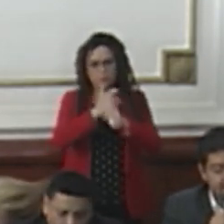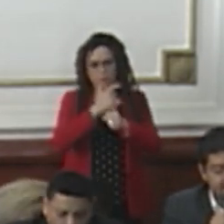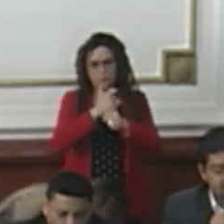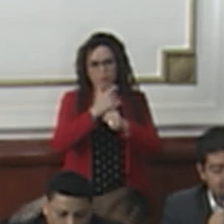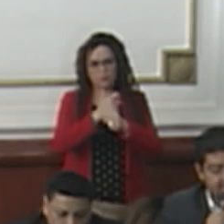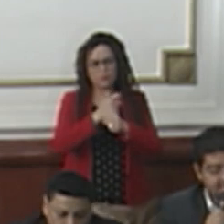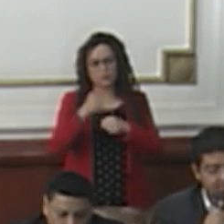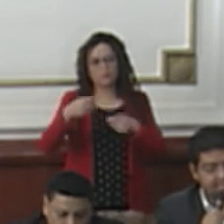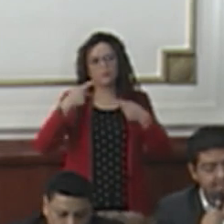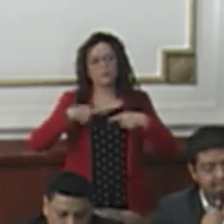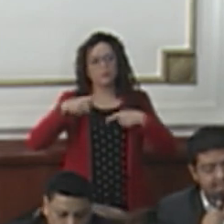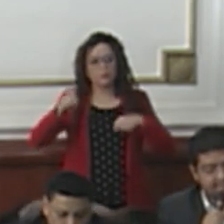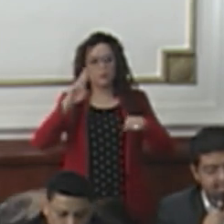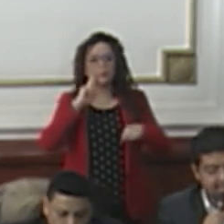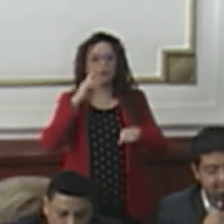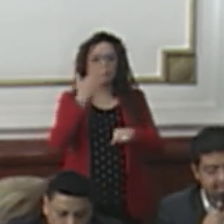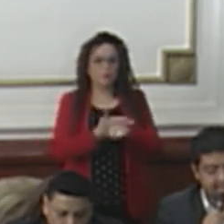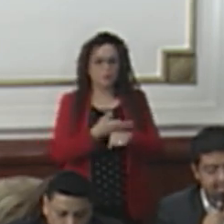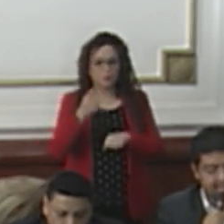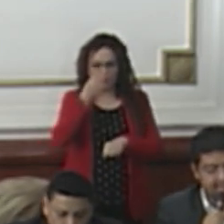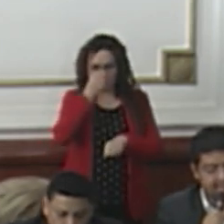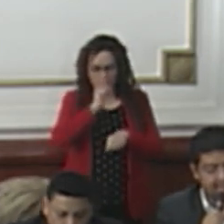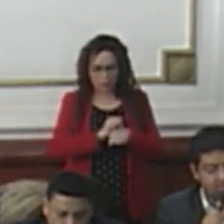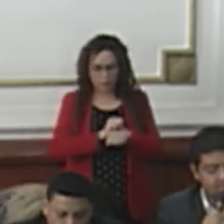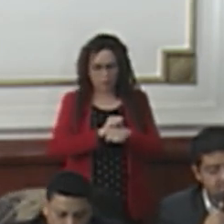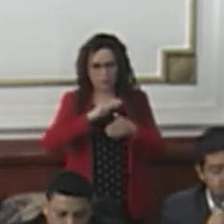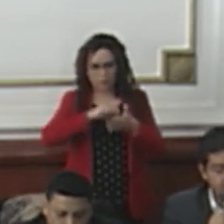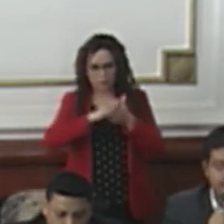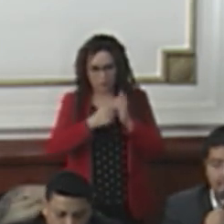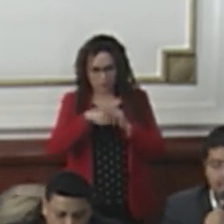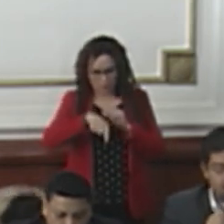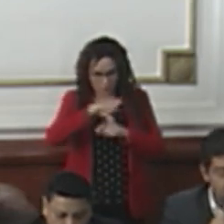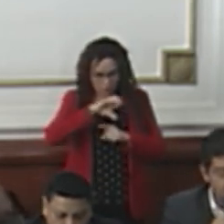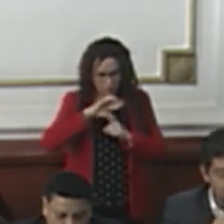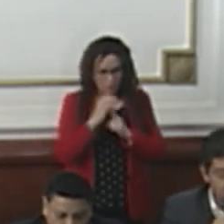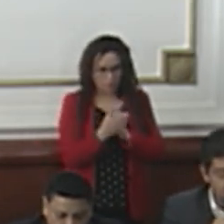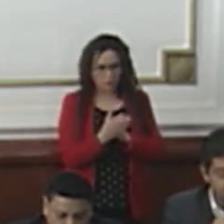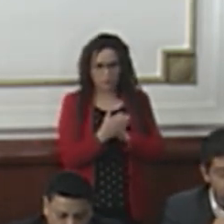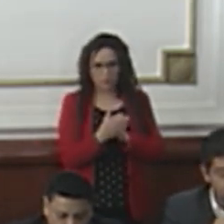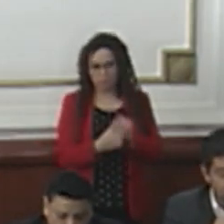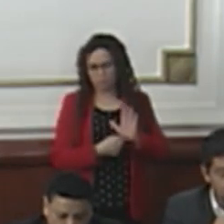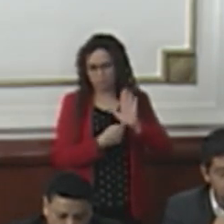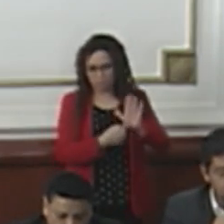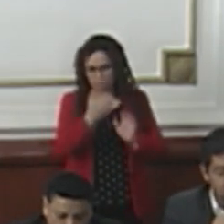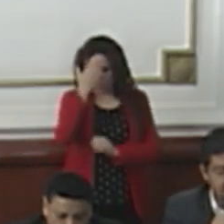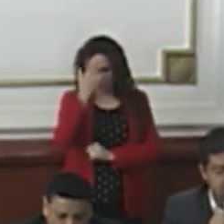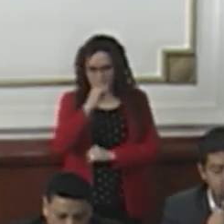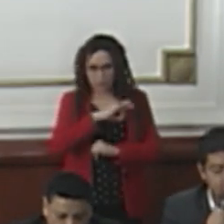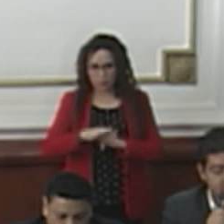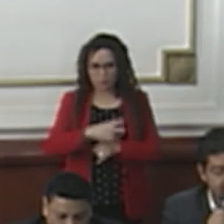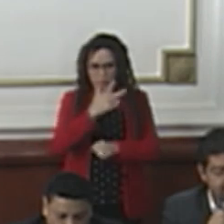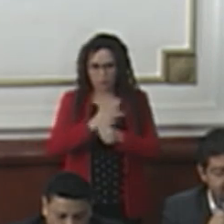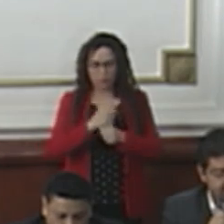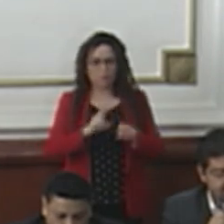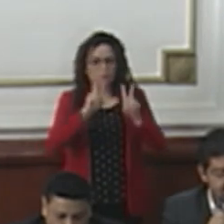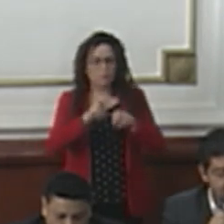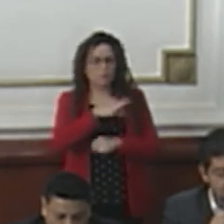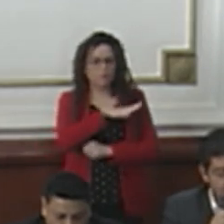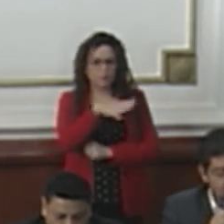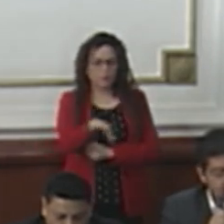de la persona responsable de la Secretaría Técnica de la comisión. Y por último, 8. Asuntos